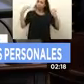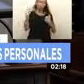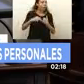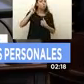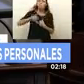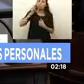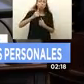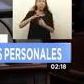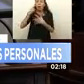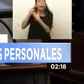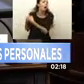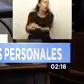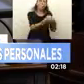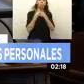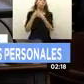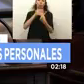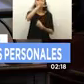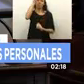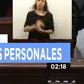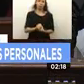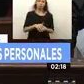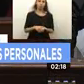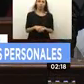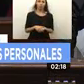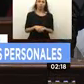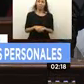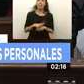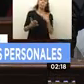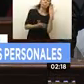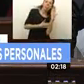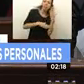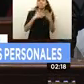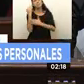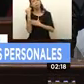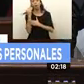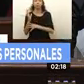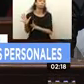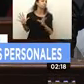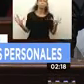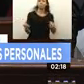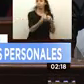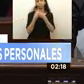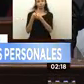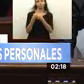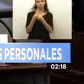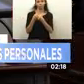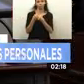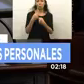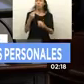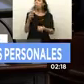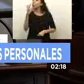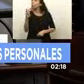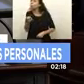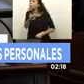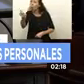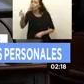Nacional señor presidente de derecha a izquierda porque el problema de la escasez de dólares no es